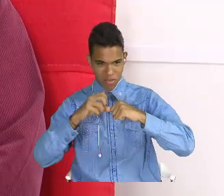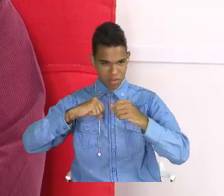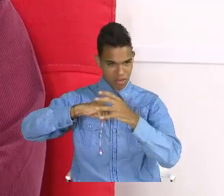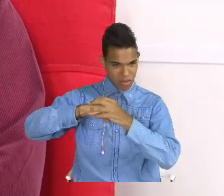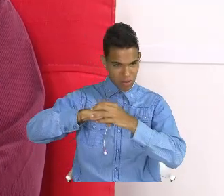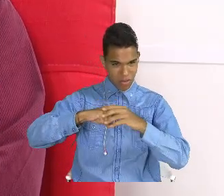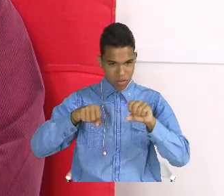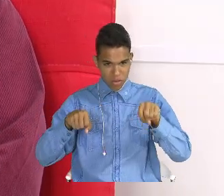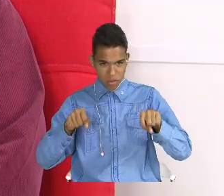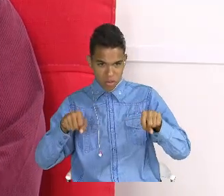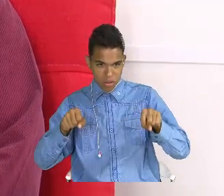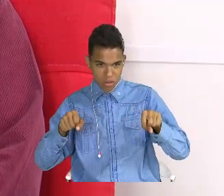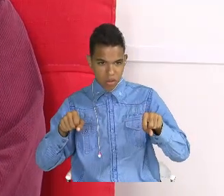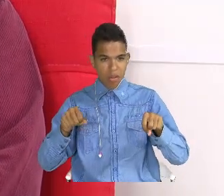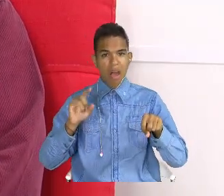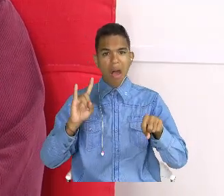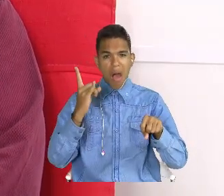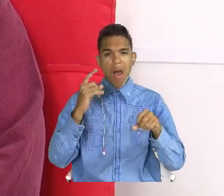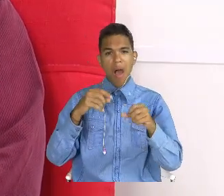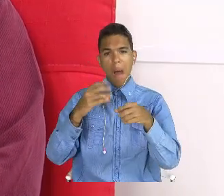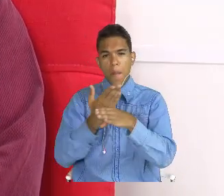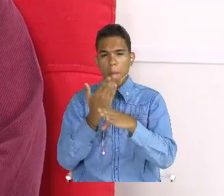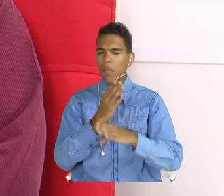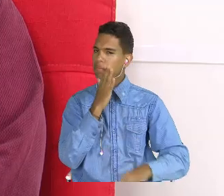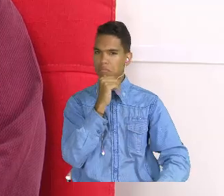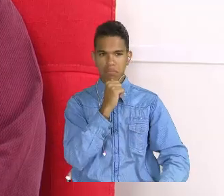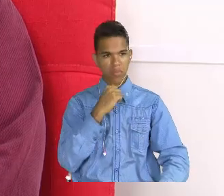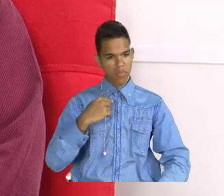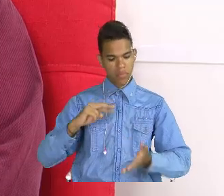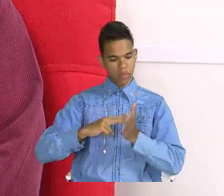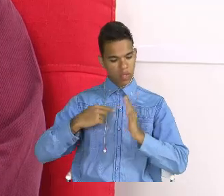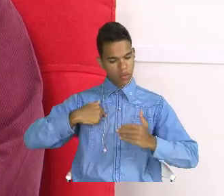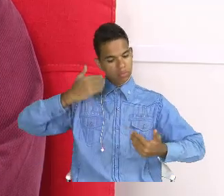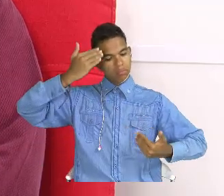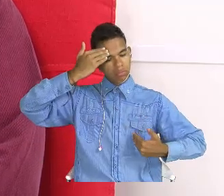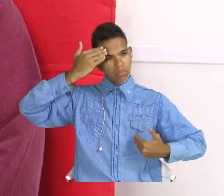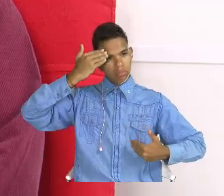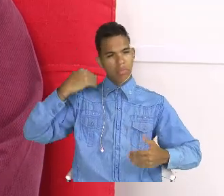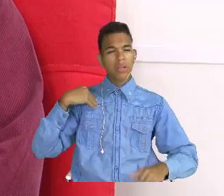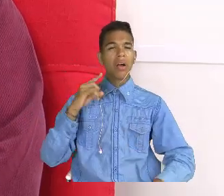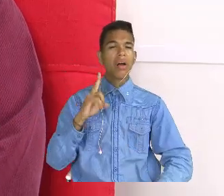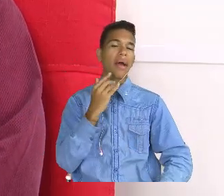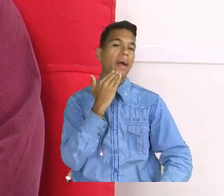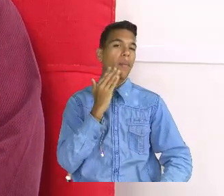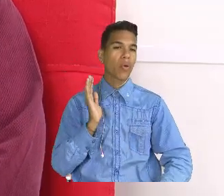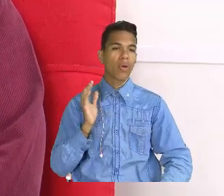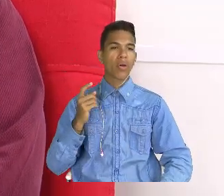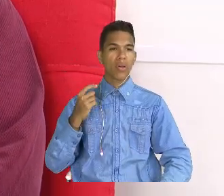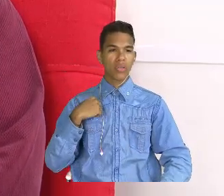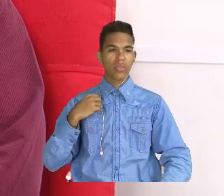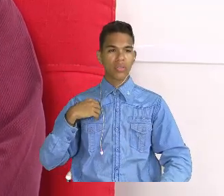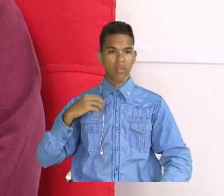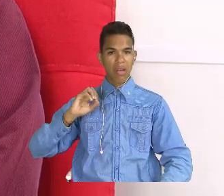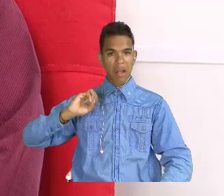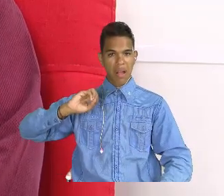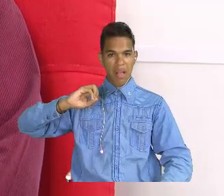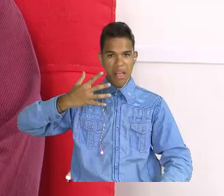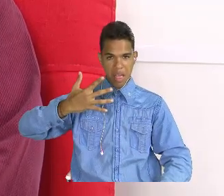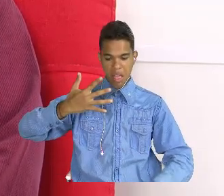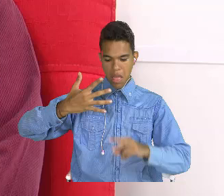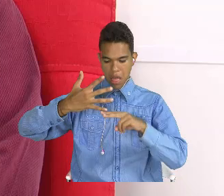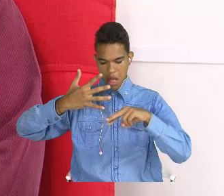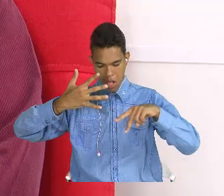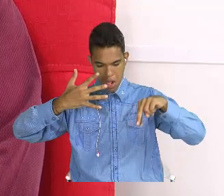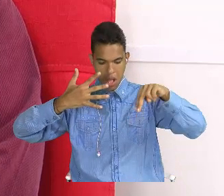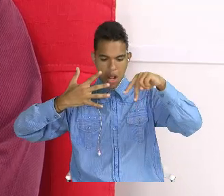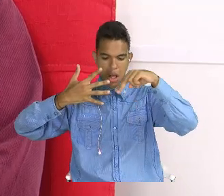conciencia, obviamente, y como médico que soy, no puedo estar llegando al quinto piso, digámoslo así,